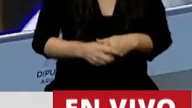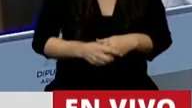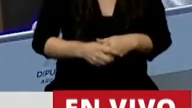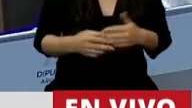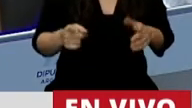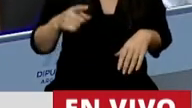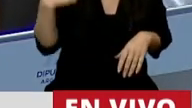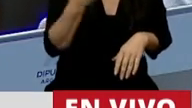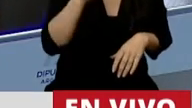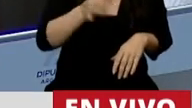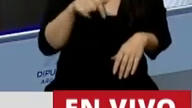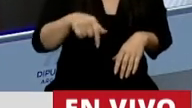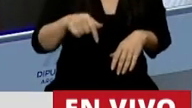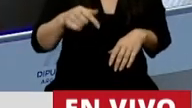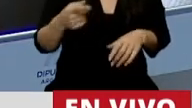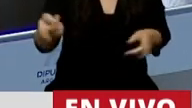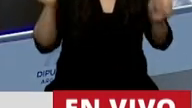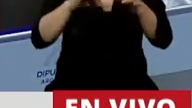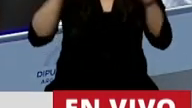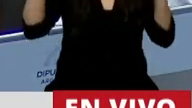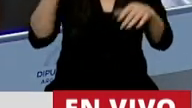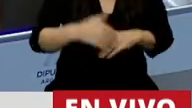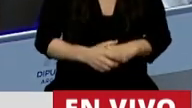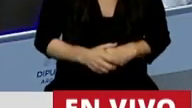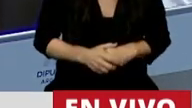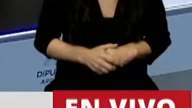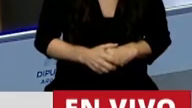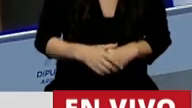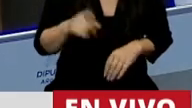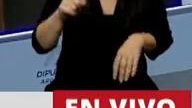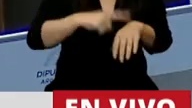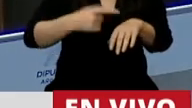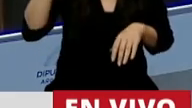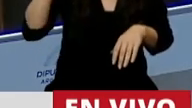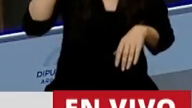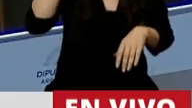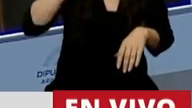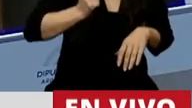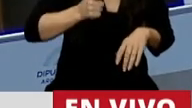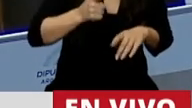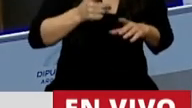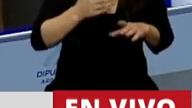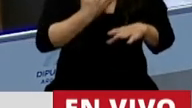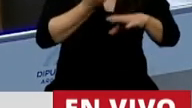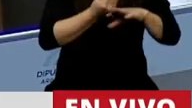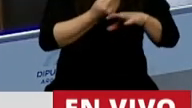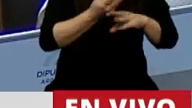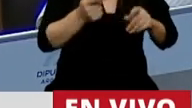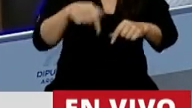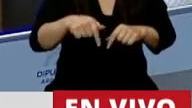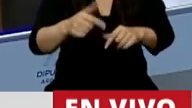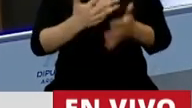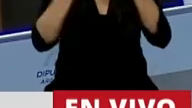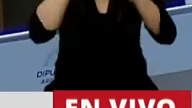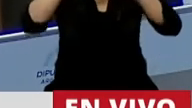la vuelta de la democracia, todos recordamos el final de la triste dictadura, y es el Día Internacional de los Derechos Humanos.